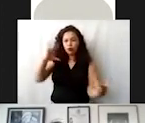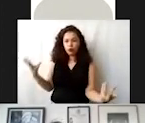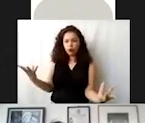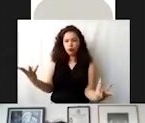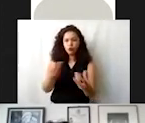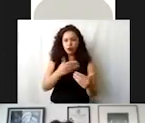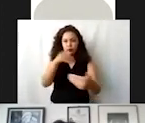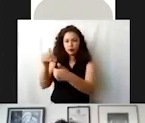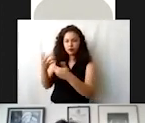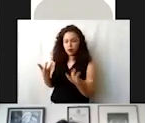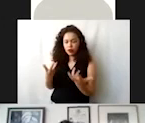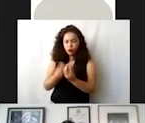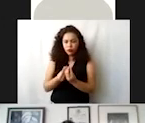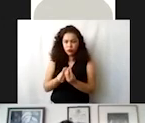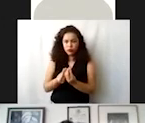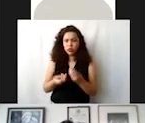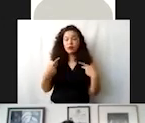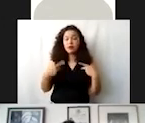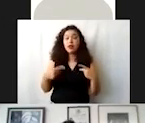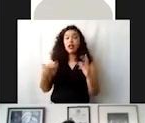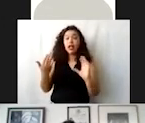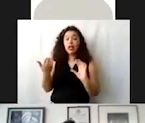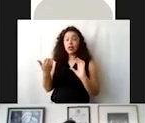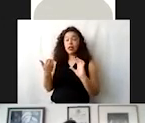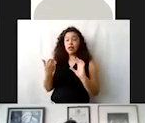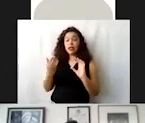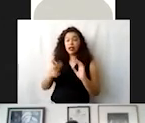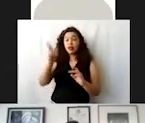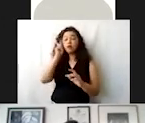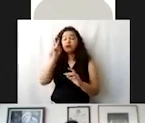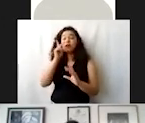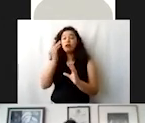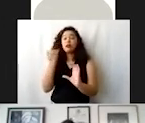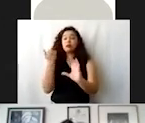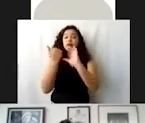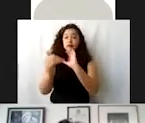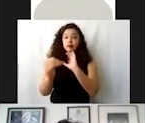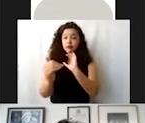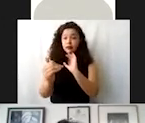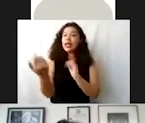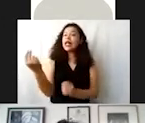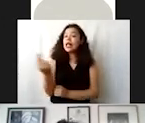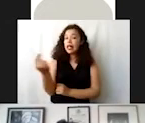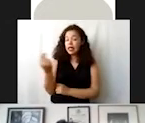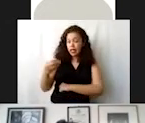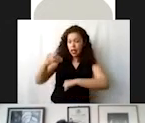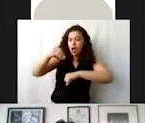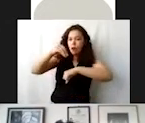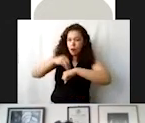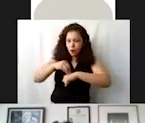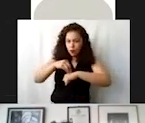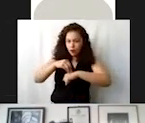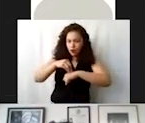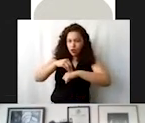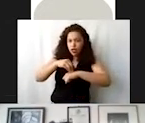Entonces, fíjense, para quien emite el comprobante, pues sí, es necesario que lo tenga expreso, pero para